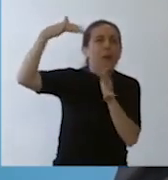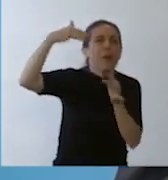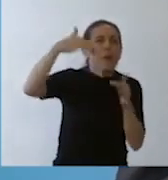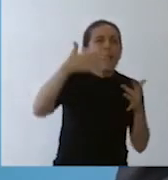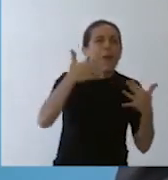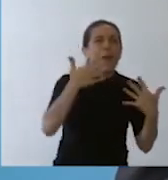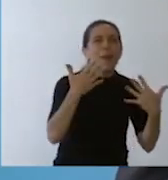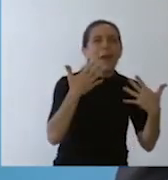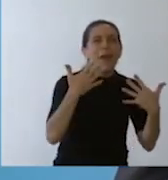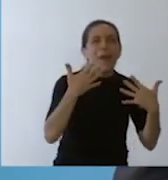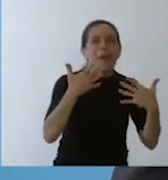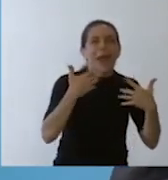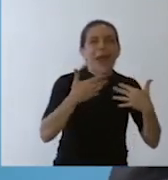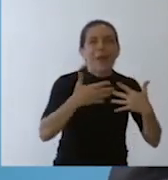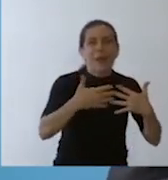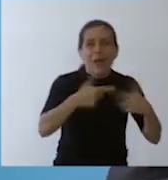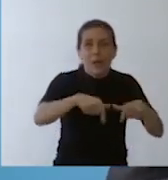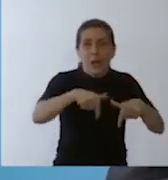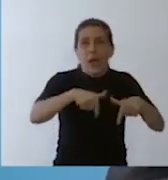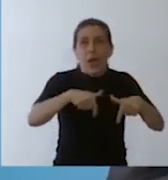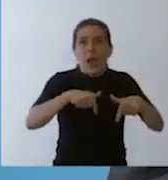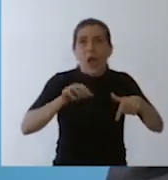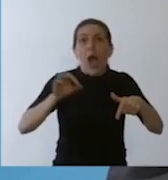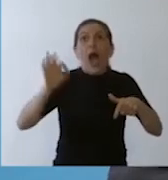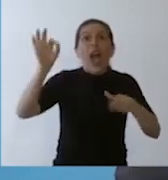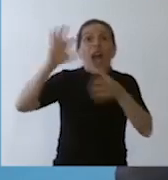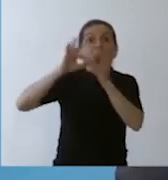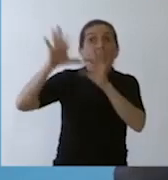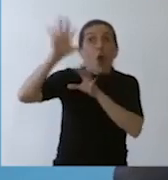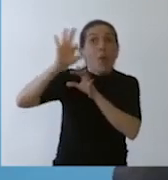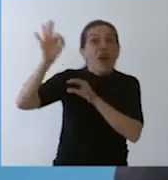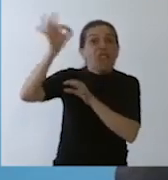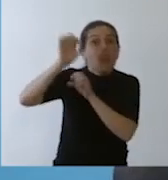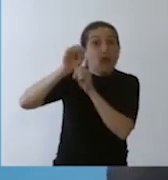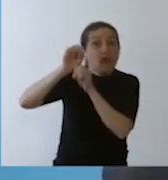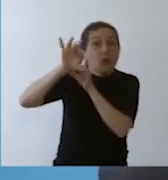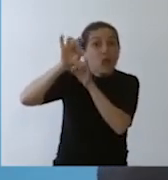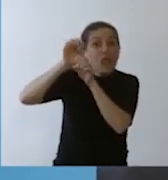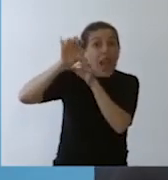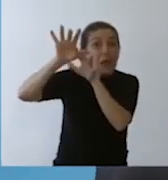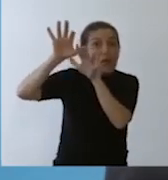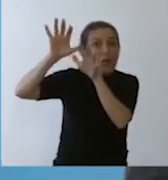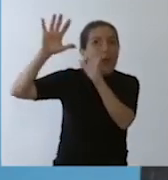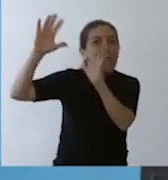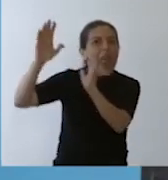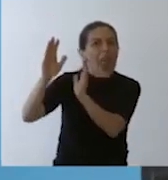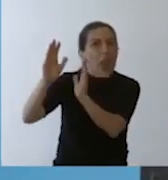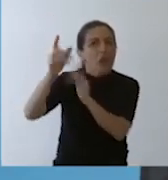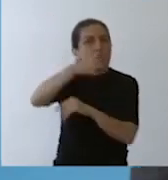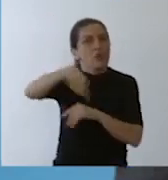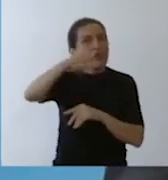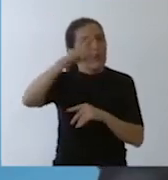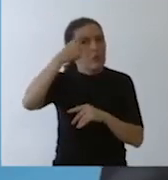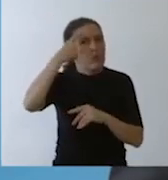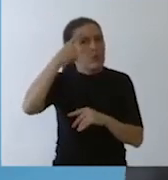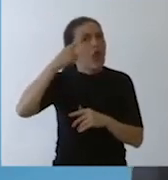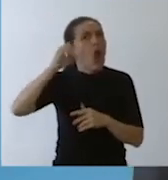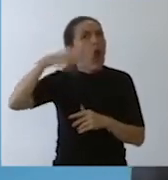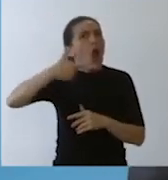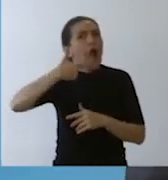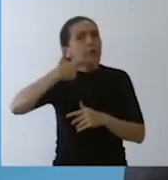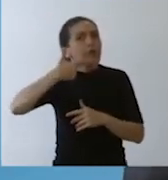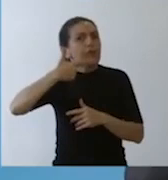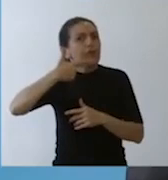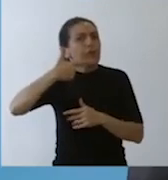el riesgo de seguir transmitiéndose el virus en Europa va a disminuir. Recuerden ustedes que acaba la OMS decidir que el epicentro